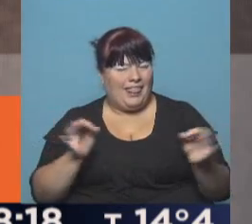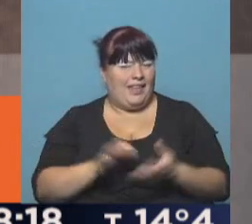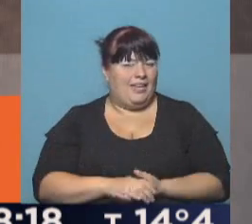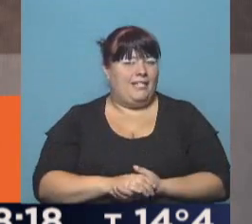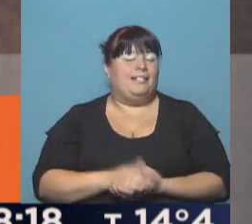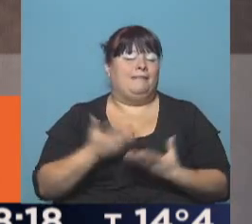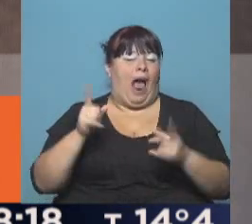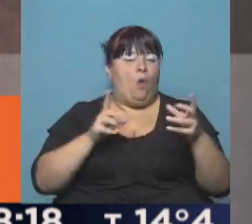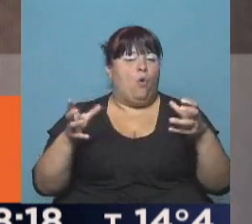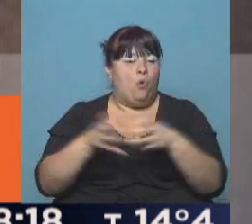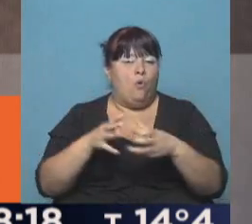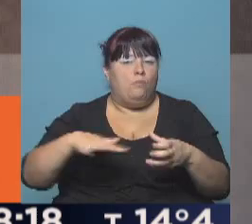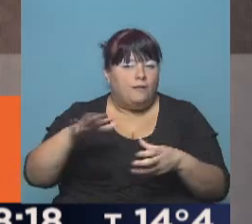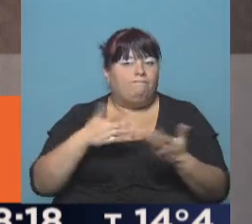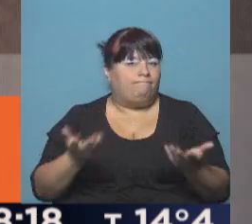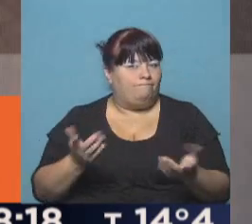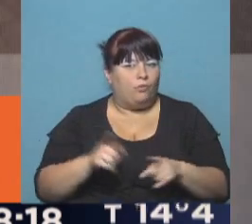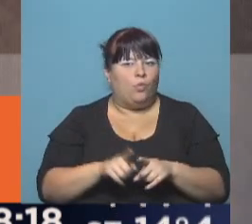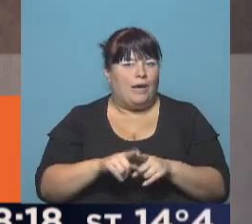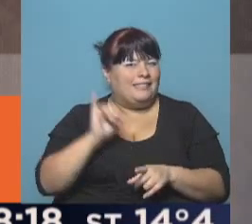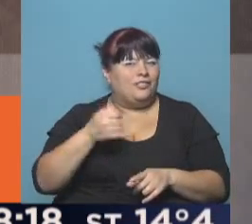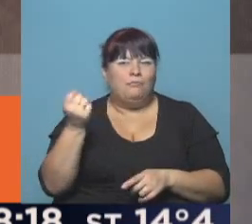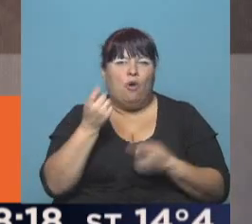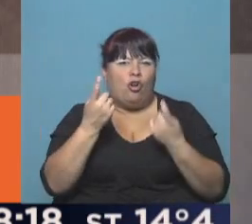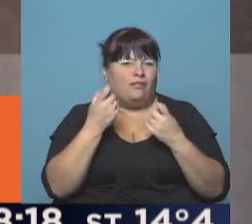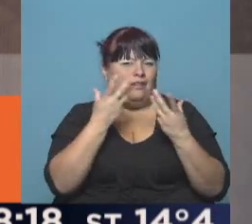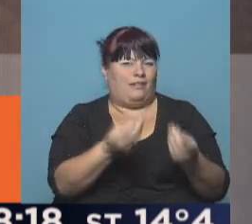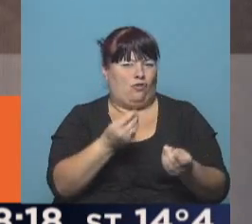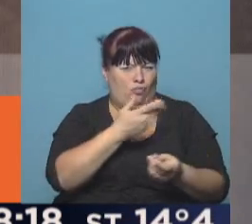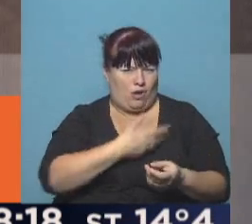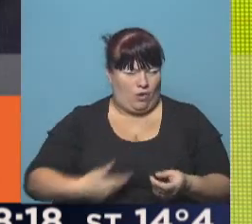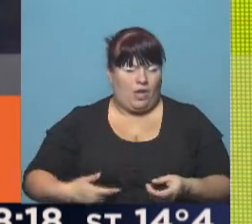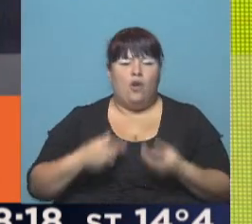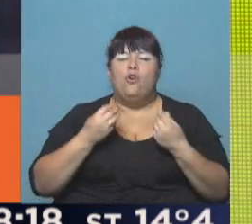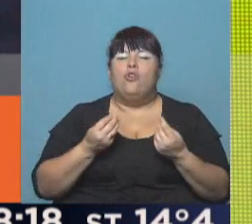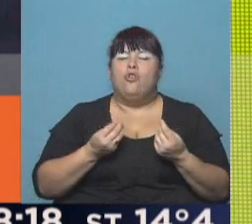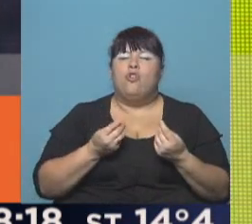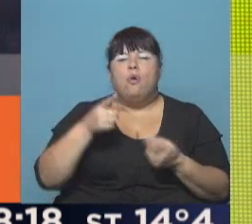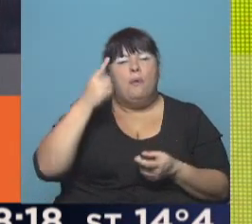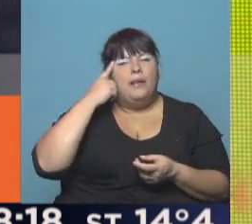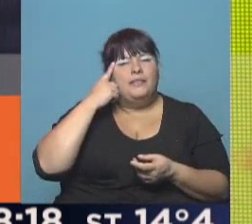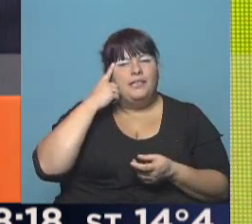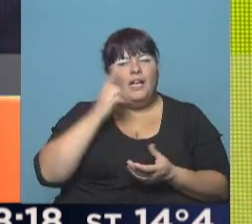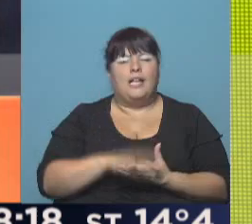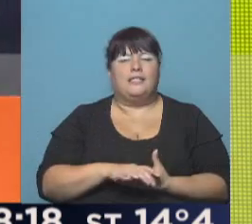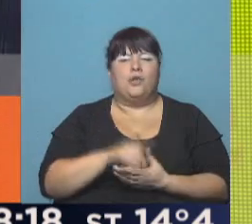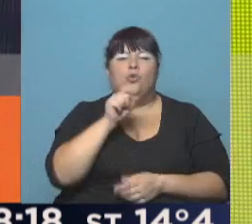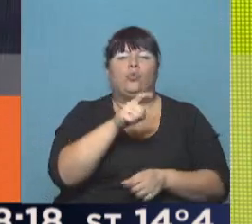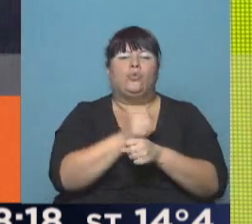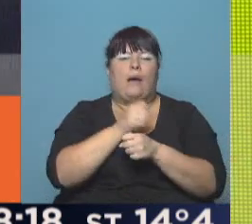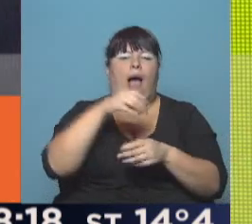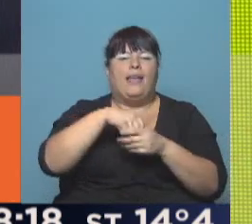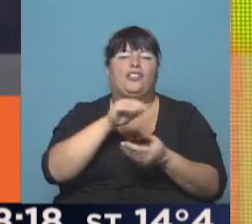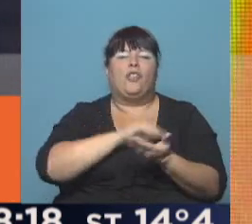lugares y de sectores donde es indispensable la presencia in es como imaginas la tarea tuya en la